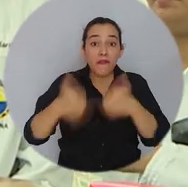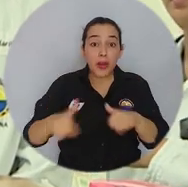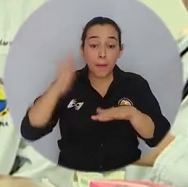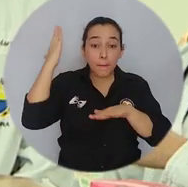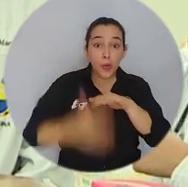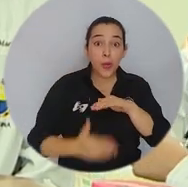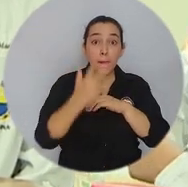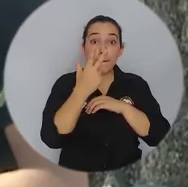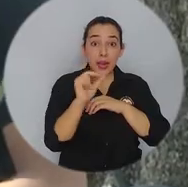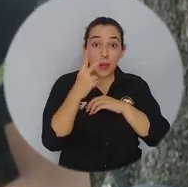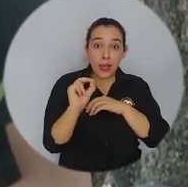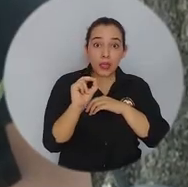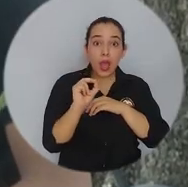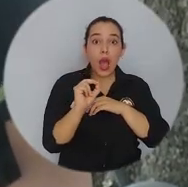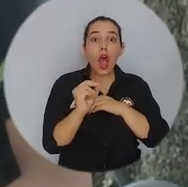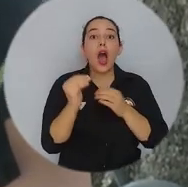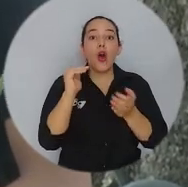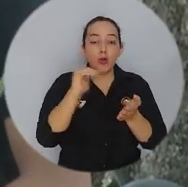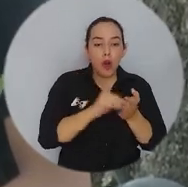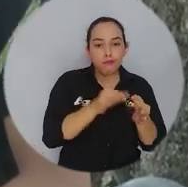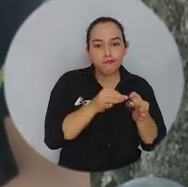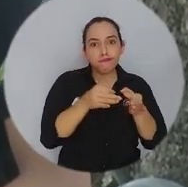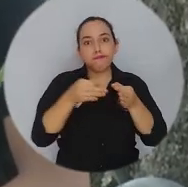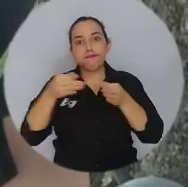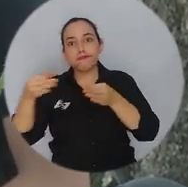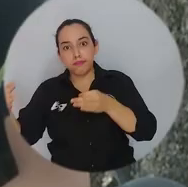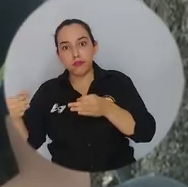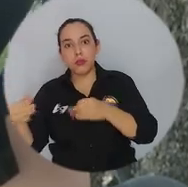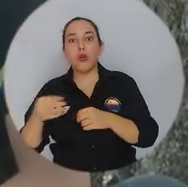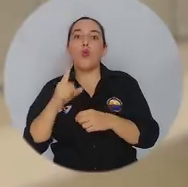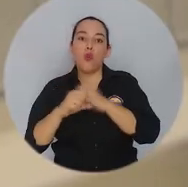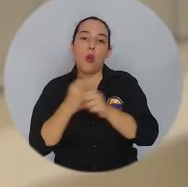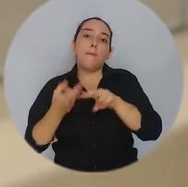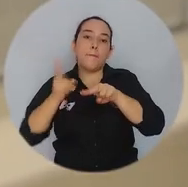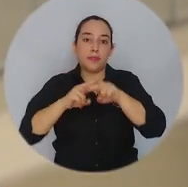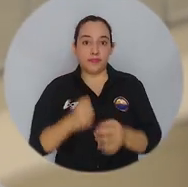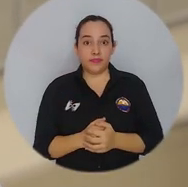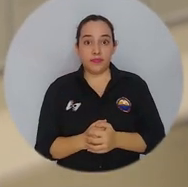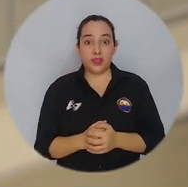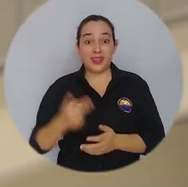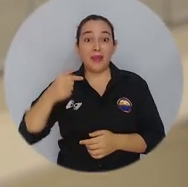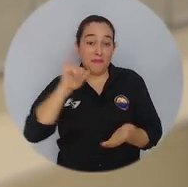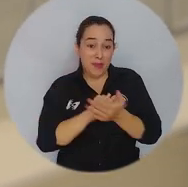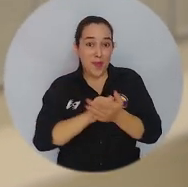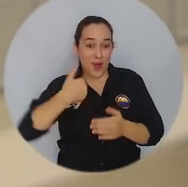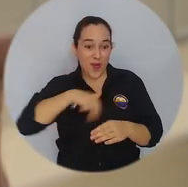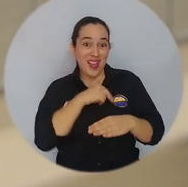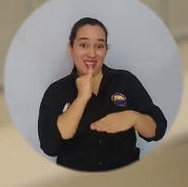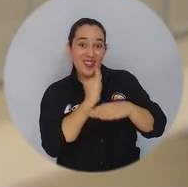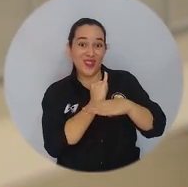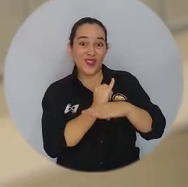2020 automáticamente se les prorrogue por un año más. Es el caso de nuestra institución. A nuestra institución,